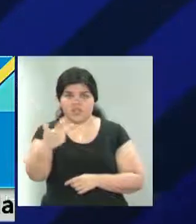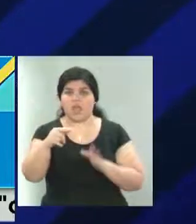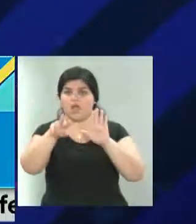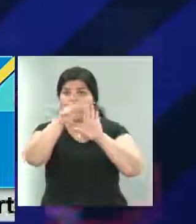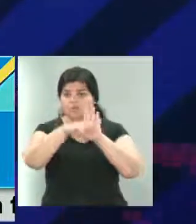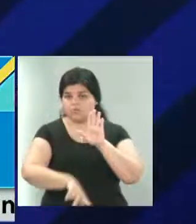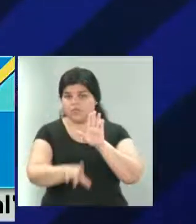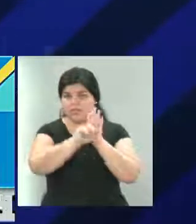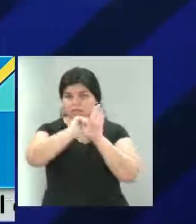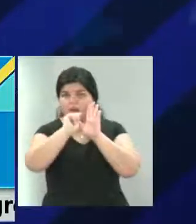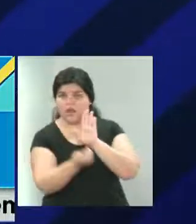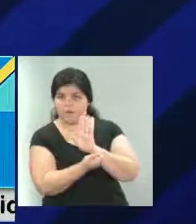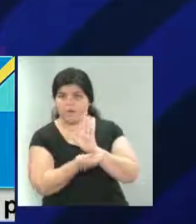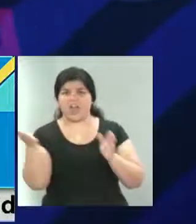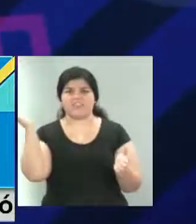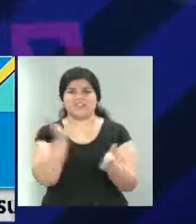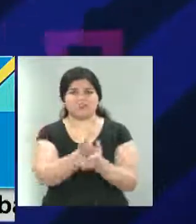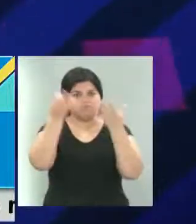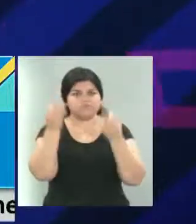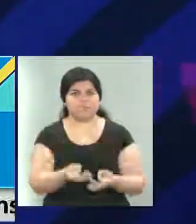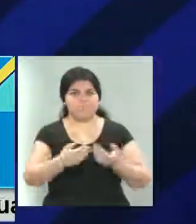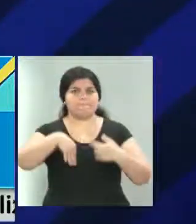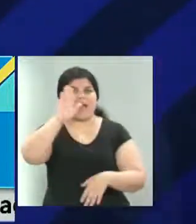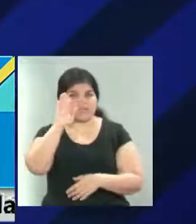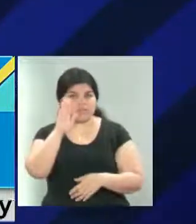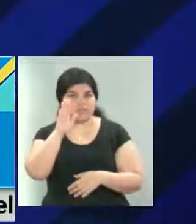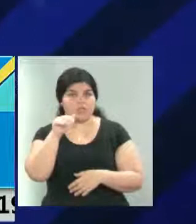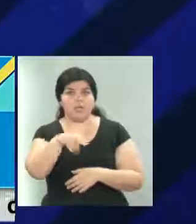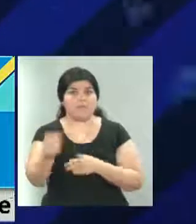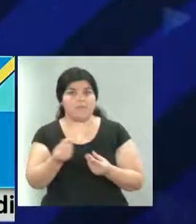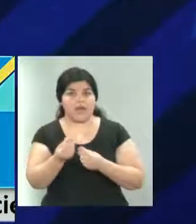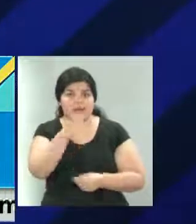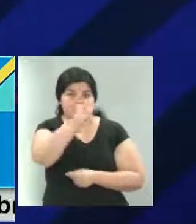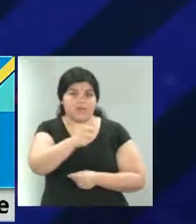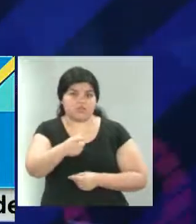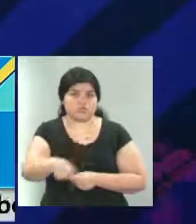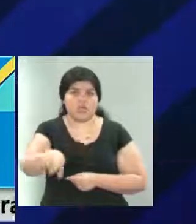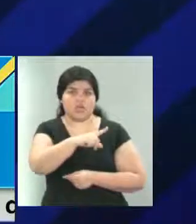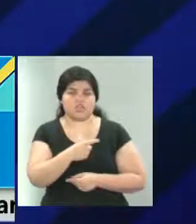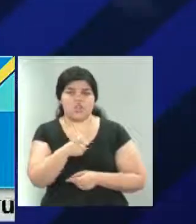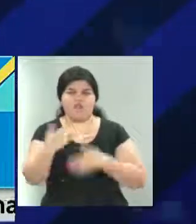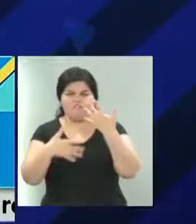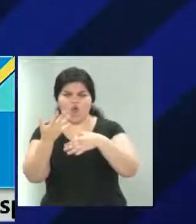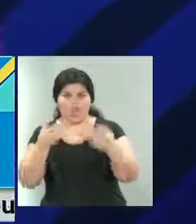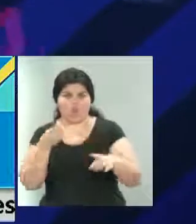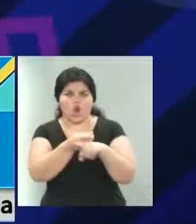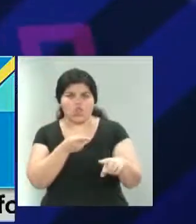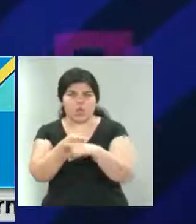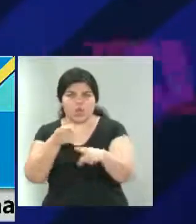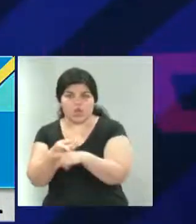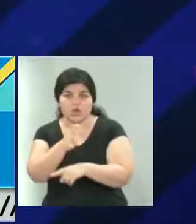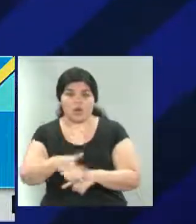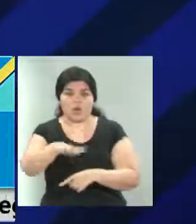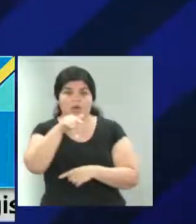especificó sanciones un poco más contundentes y más amplias para aquellas personas que realizaran actos violentos en